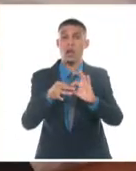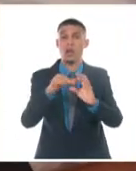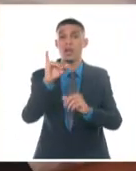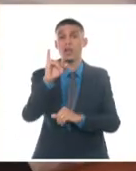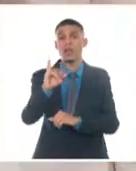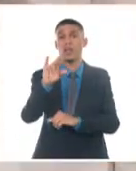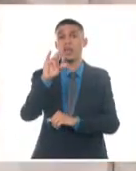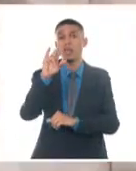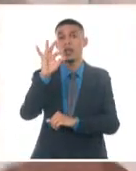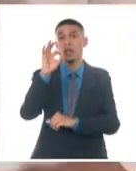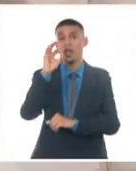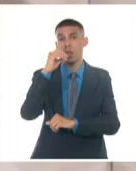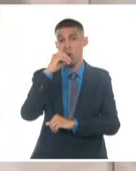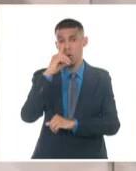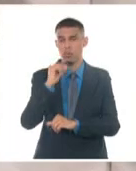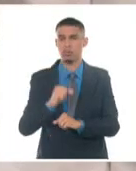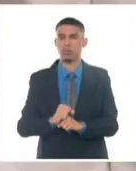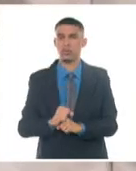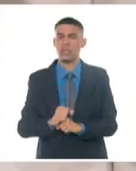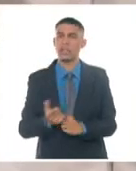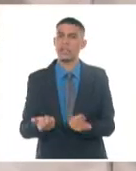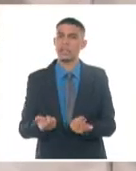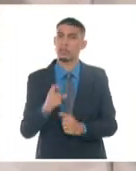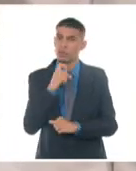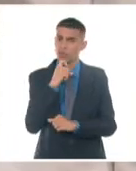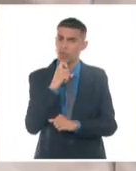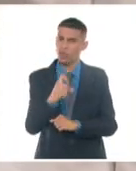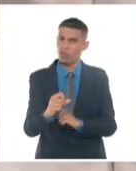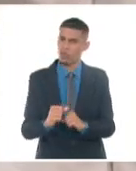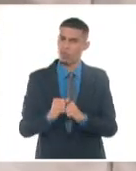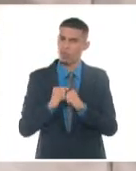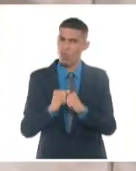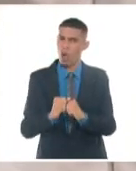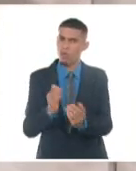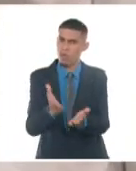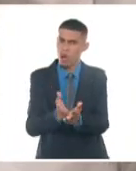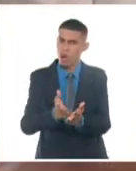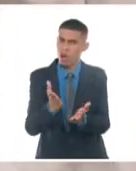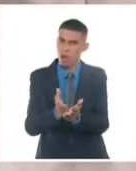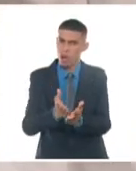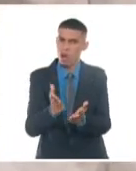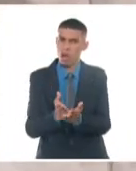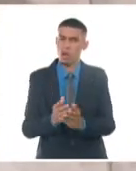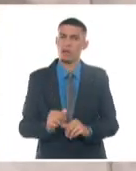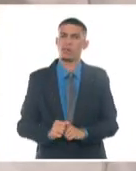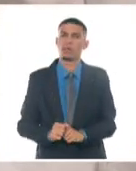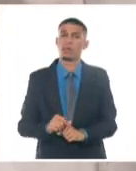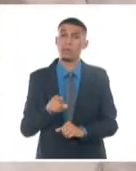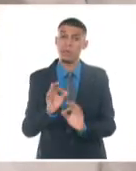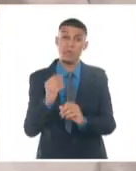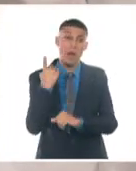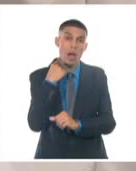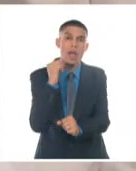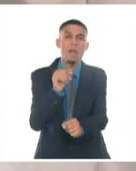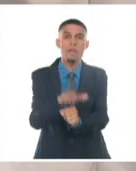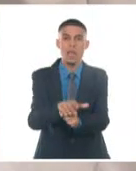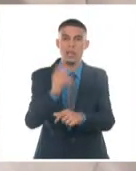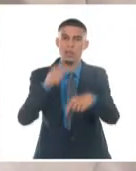científico y un rigor de todos tipos y un rigor académico muy fuerte. Y ya, en ese año se inicia la cirugía